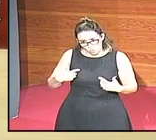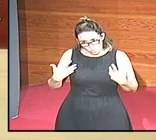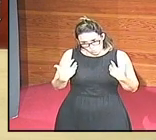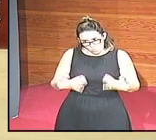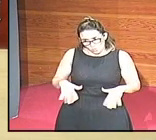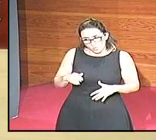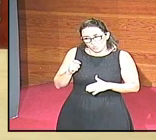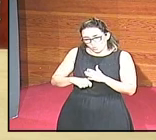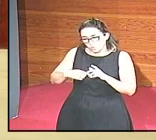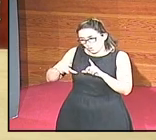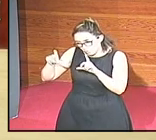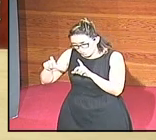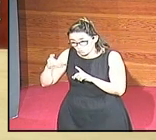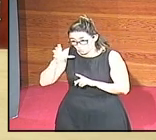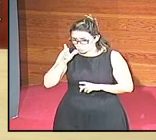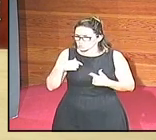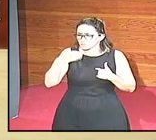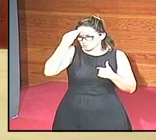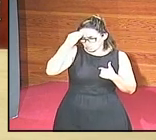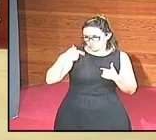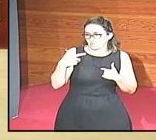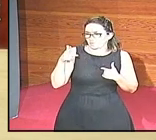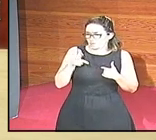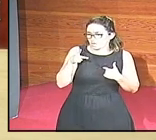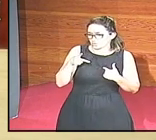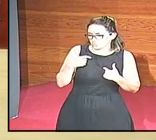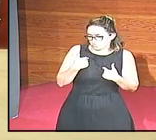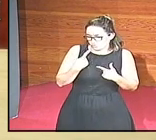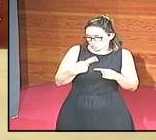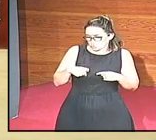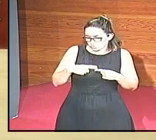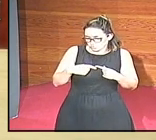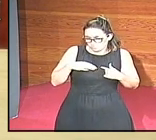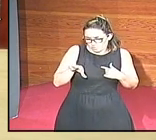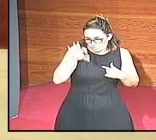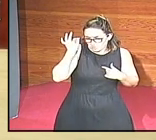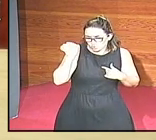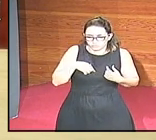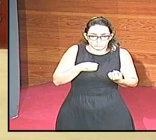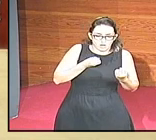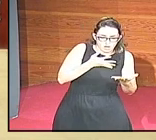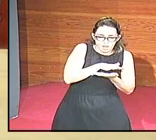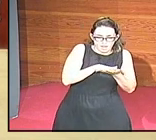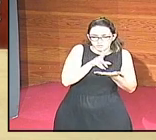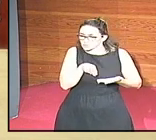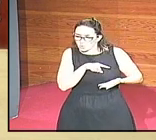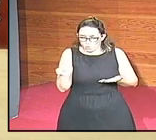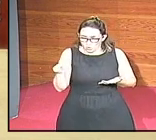creo que estoy legitimado, sobre todo para decidir de lo que me sale de las narices hablar y de lo que no. Y estoy legitimado para